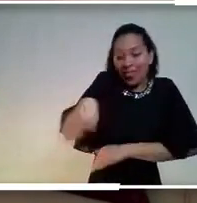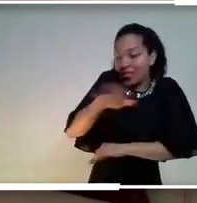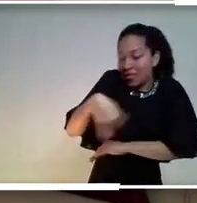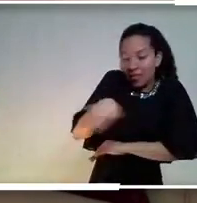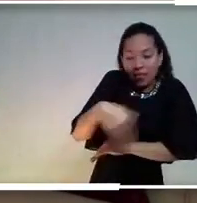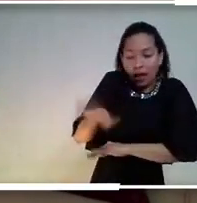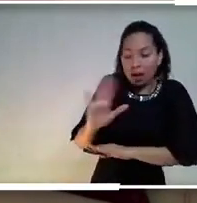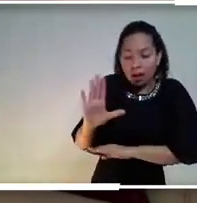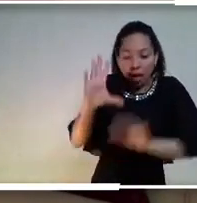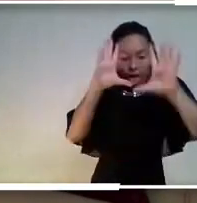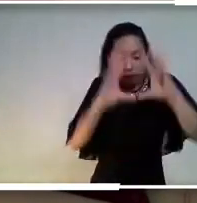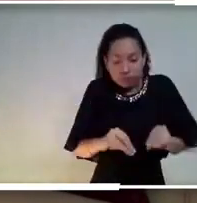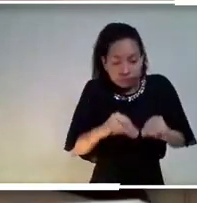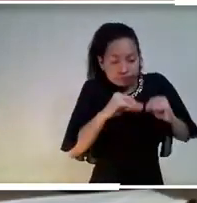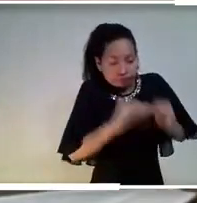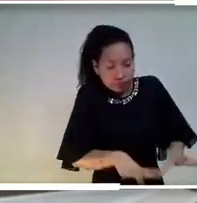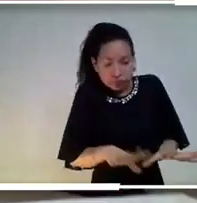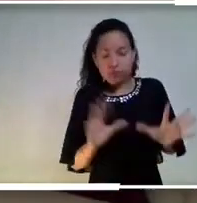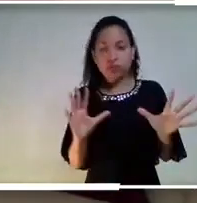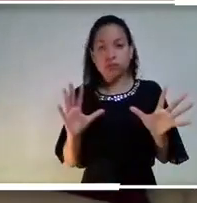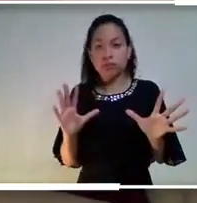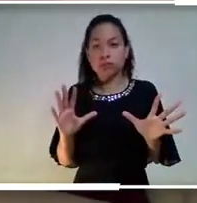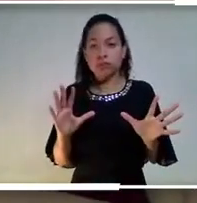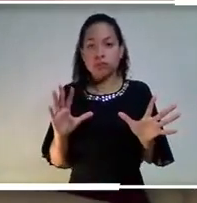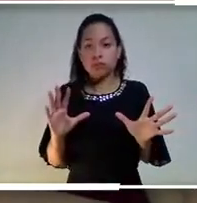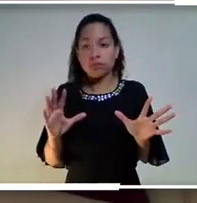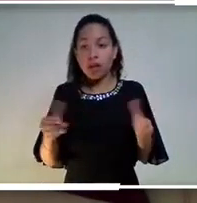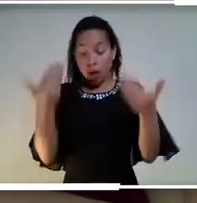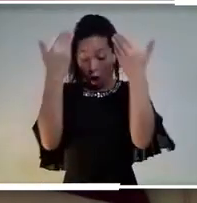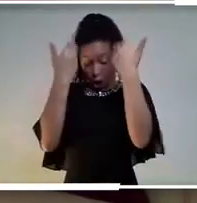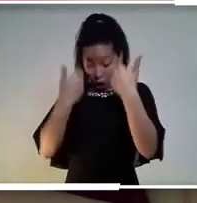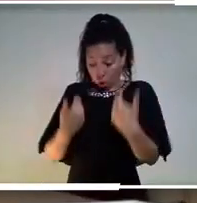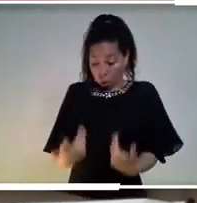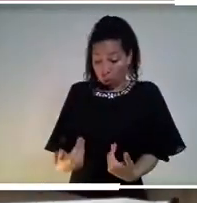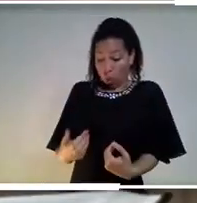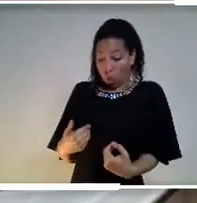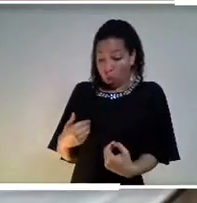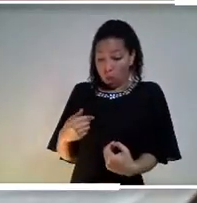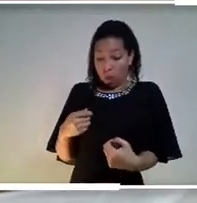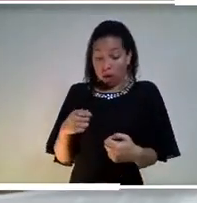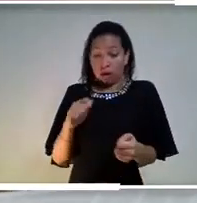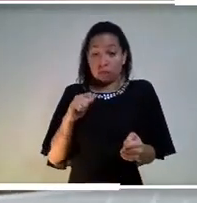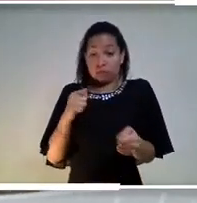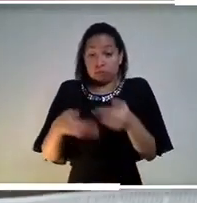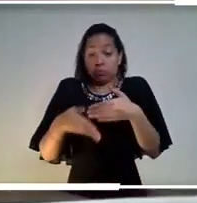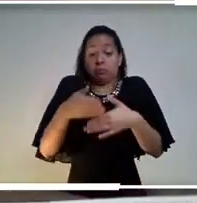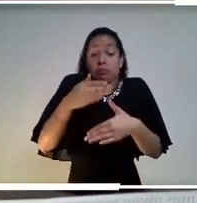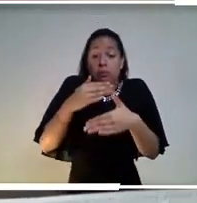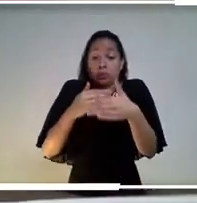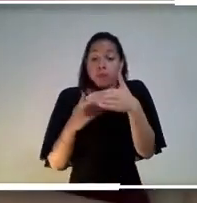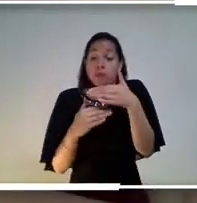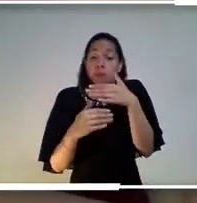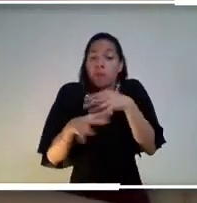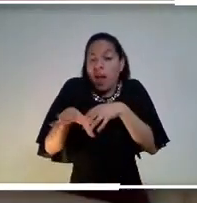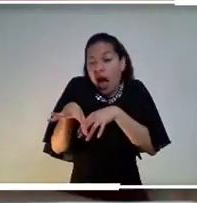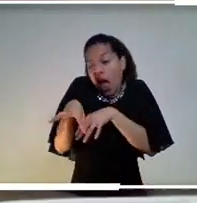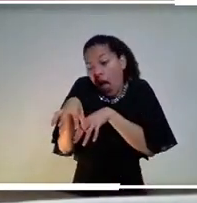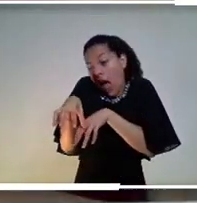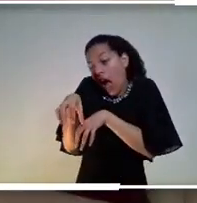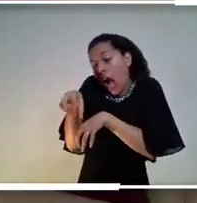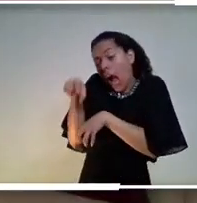ezequiel y el cuerpo se atora el polvo con el pasar de los años aún su cerebro seremos todos los órganos